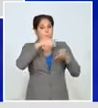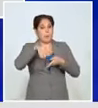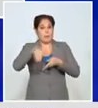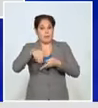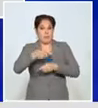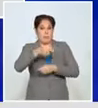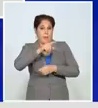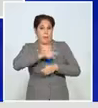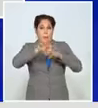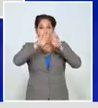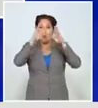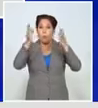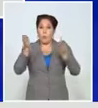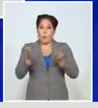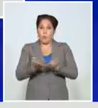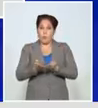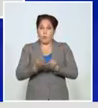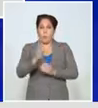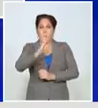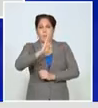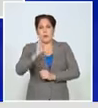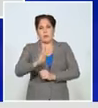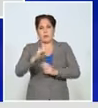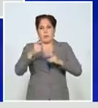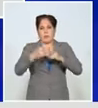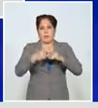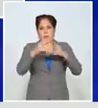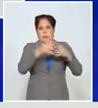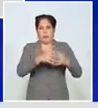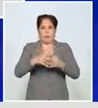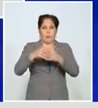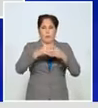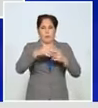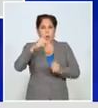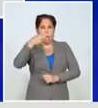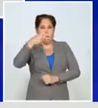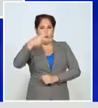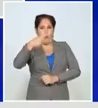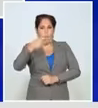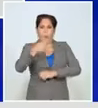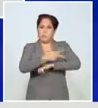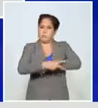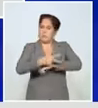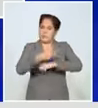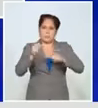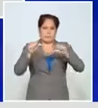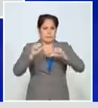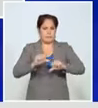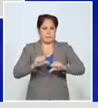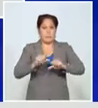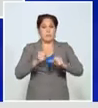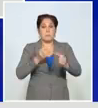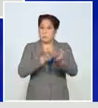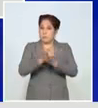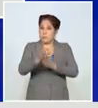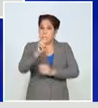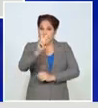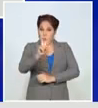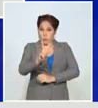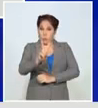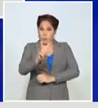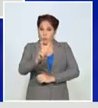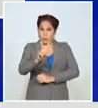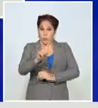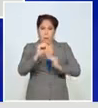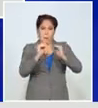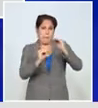ayer, entre Brasil y Estados Unidos en Norteamérica. Se mantienen los dos a la